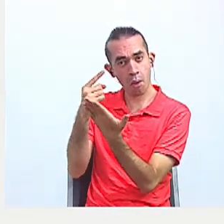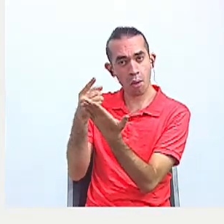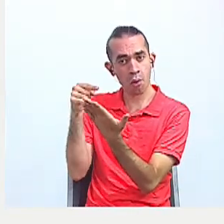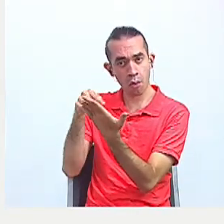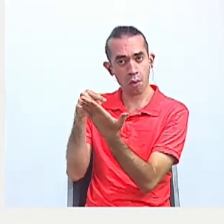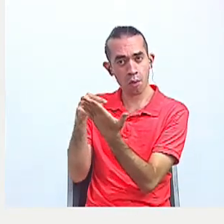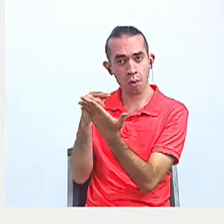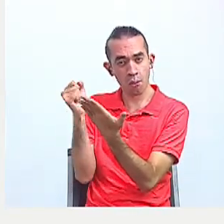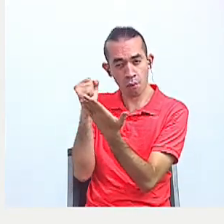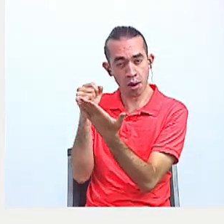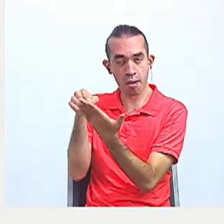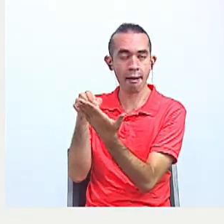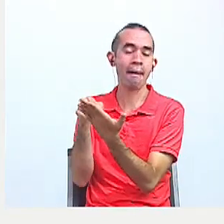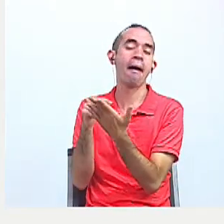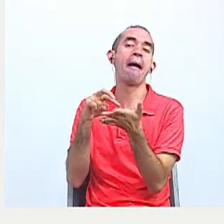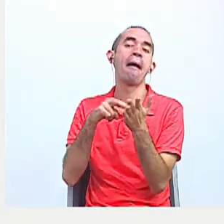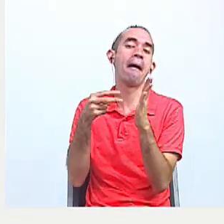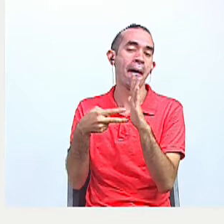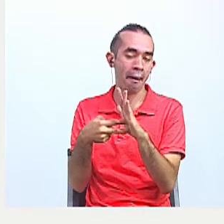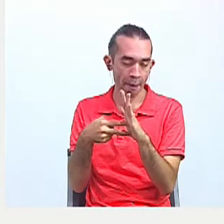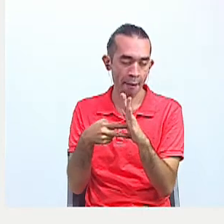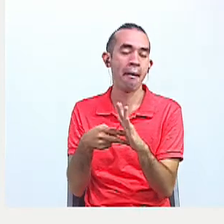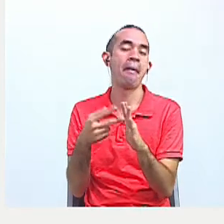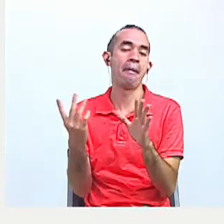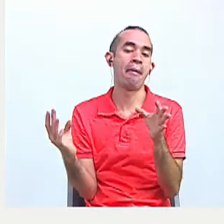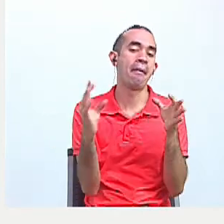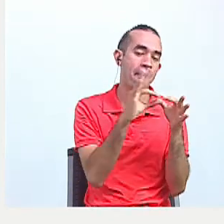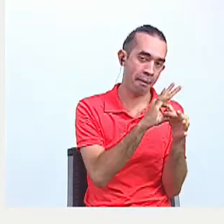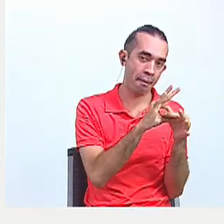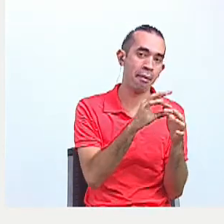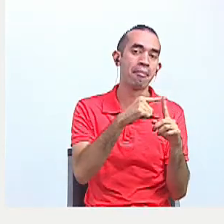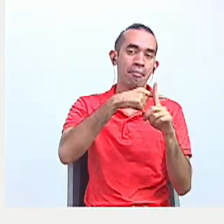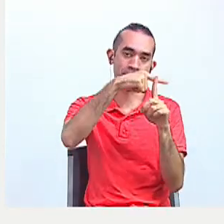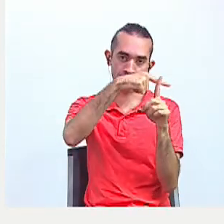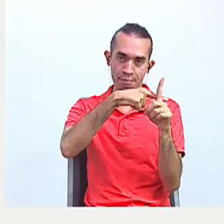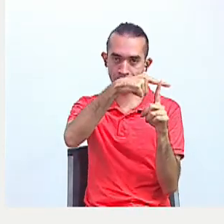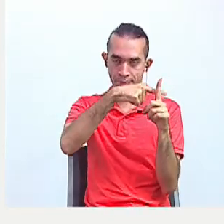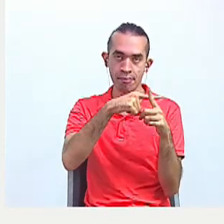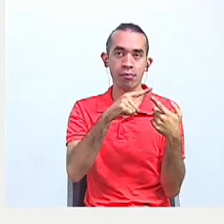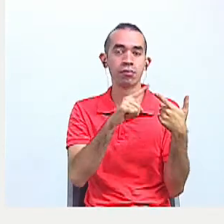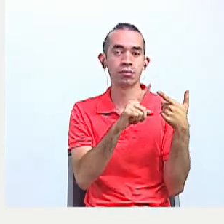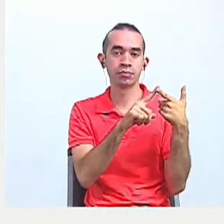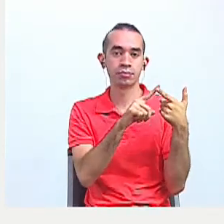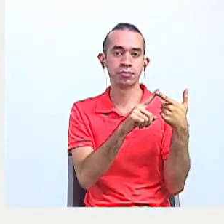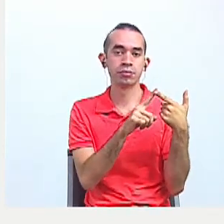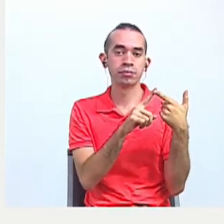ejemplo de cantidad escalar, en ese caso con respecto a la temperatura.